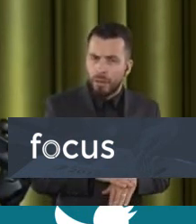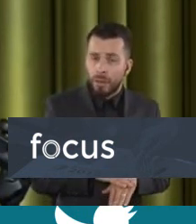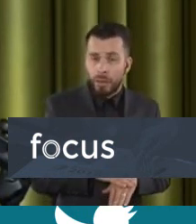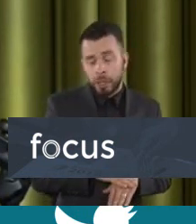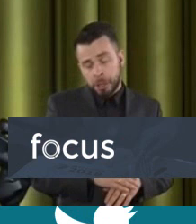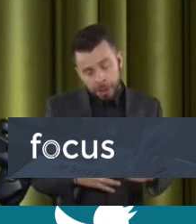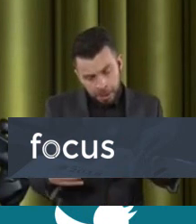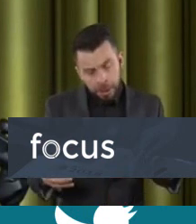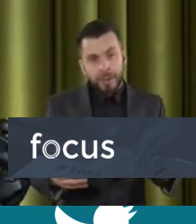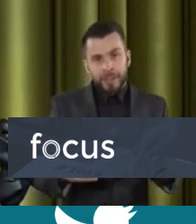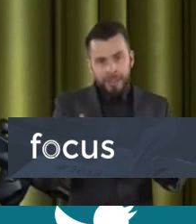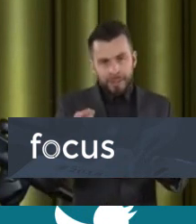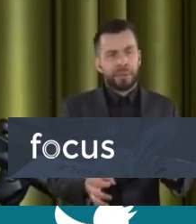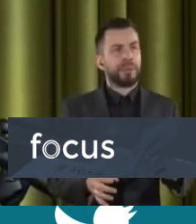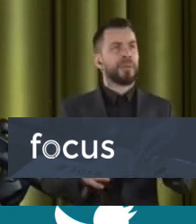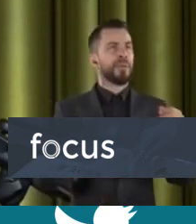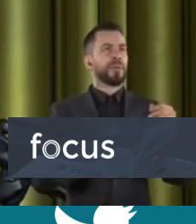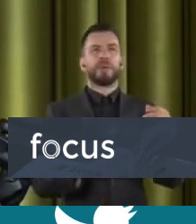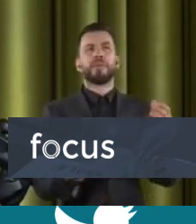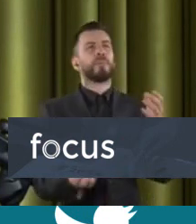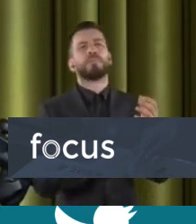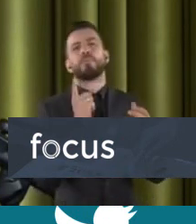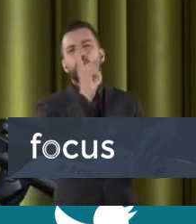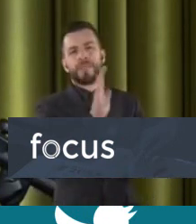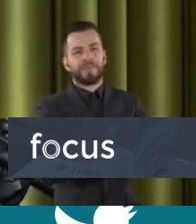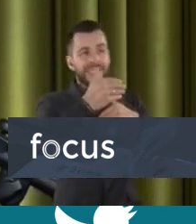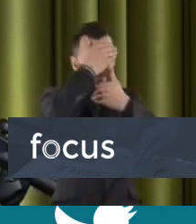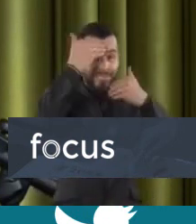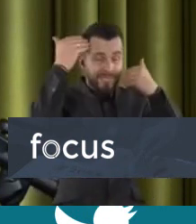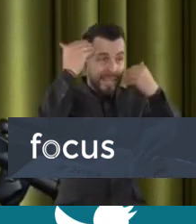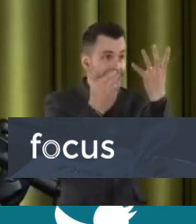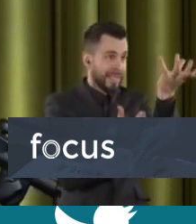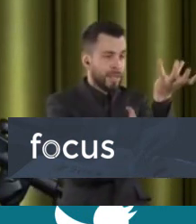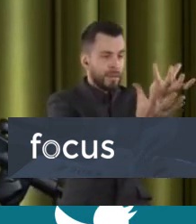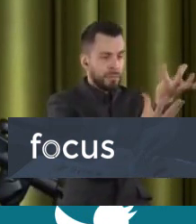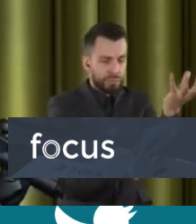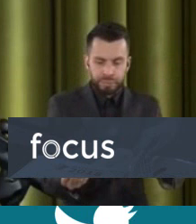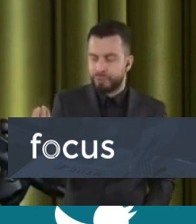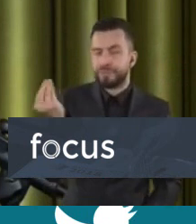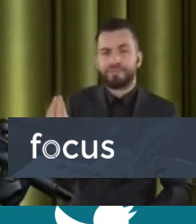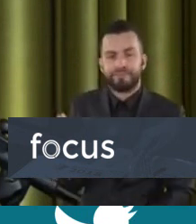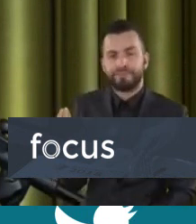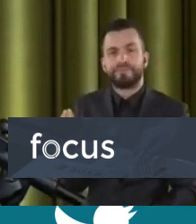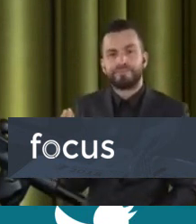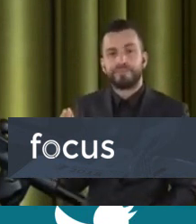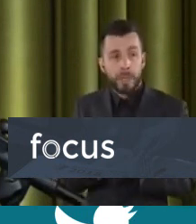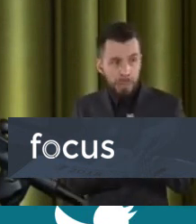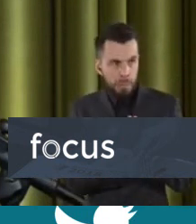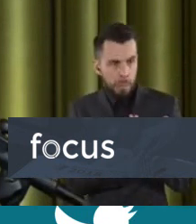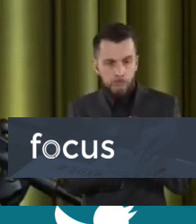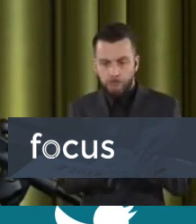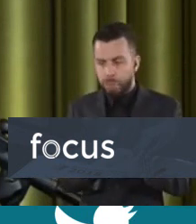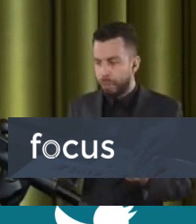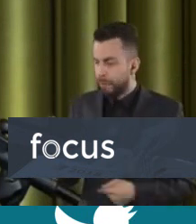De muchos factores, pero también por cuenta de las disidencias, de las llamadas disidencias, que están